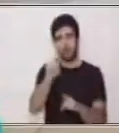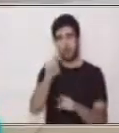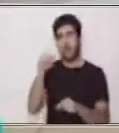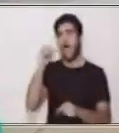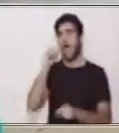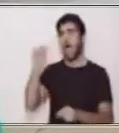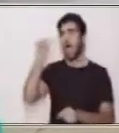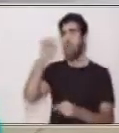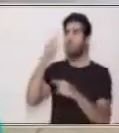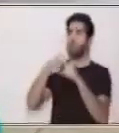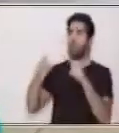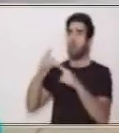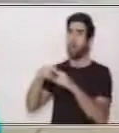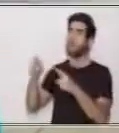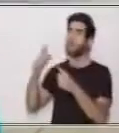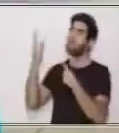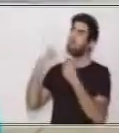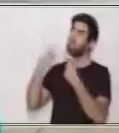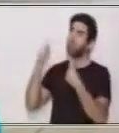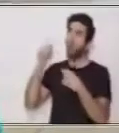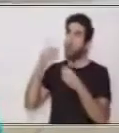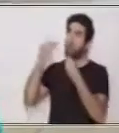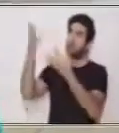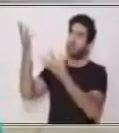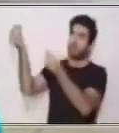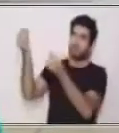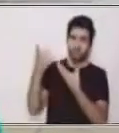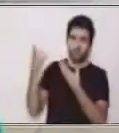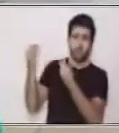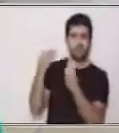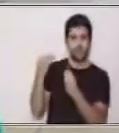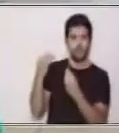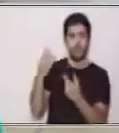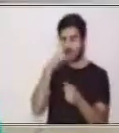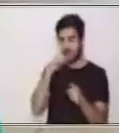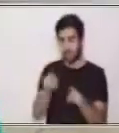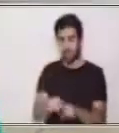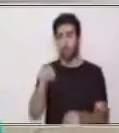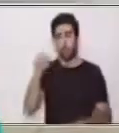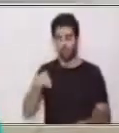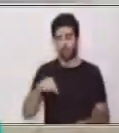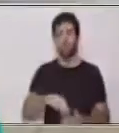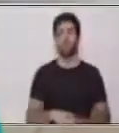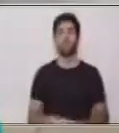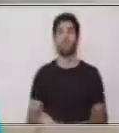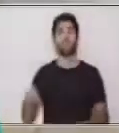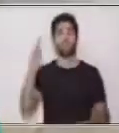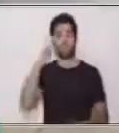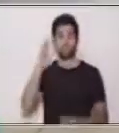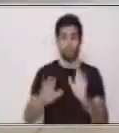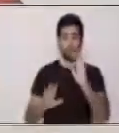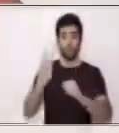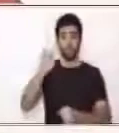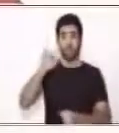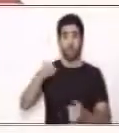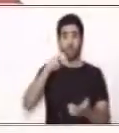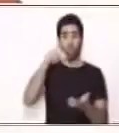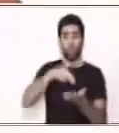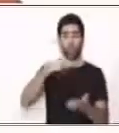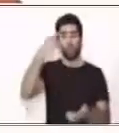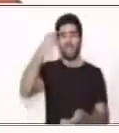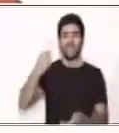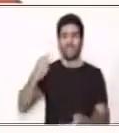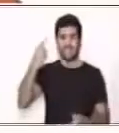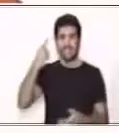alguna persona mayor sobre lo aprendido en el programa de matemática del día de hoy. Recuerda, 12 de junio se conmemora el Día